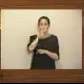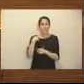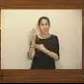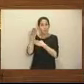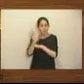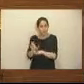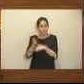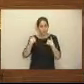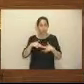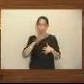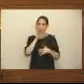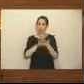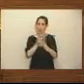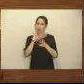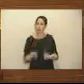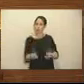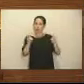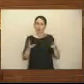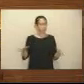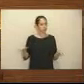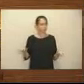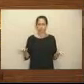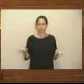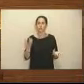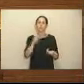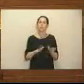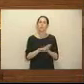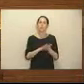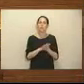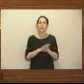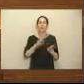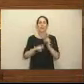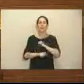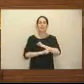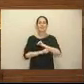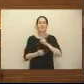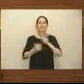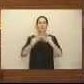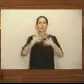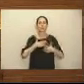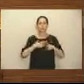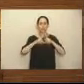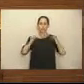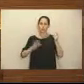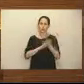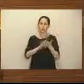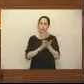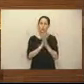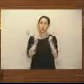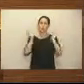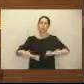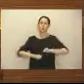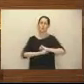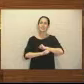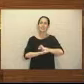vender como una novedad. Hablaba usted también de la estrategia industrial de Asturias y ponía en valor la aprobación de una estrategia industrial,